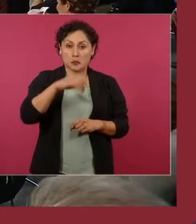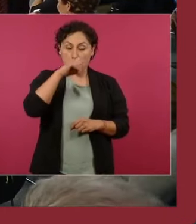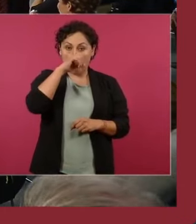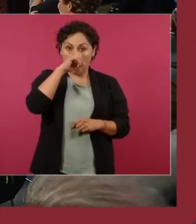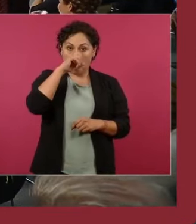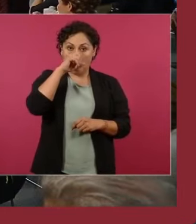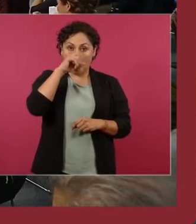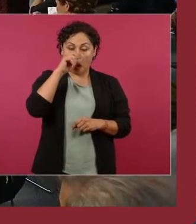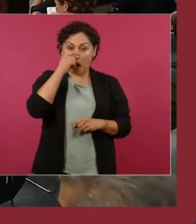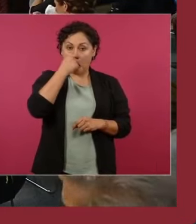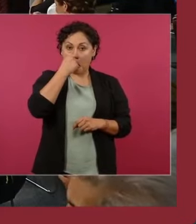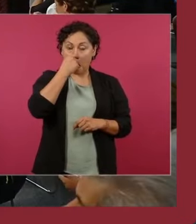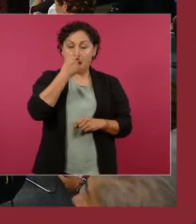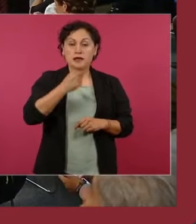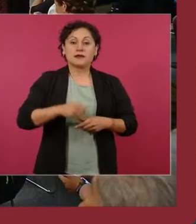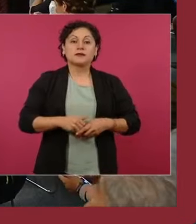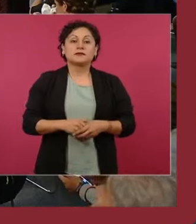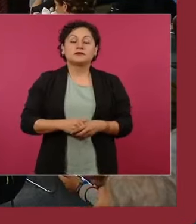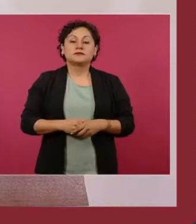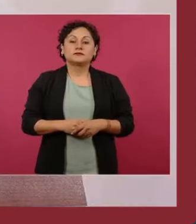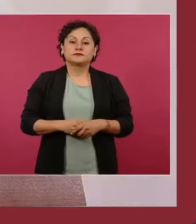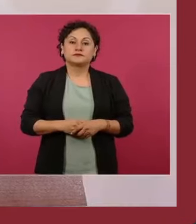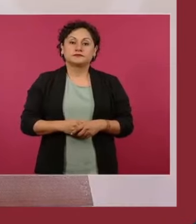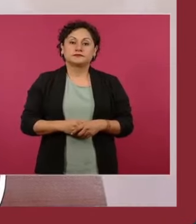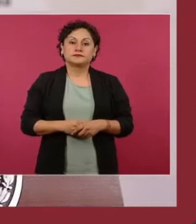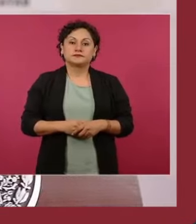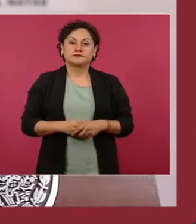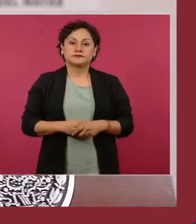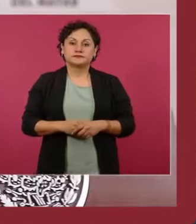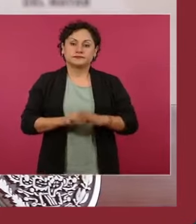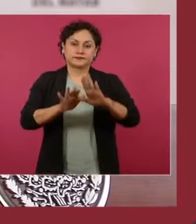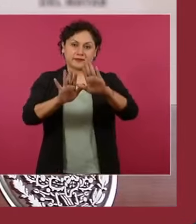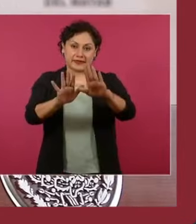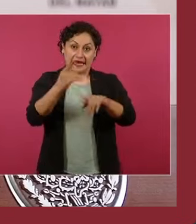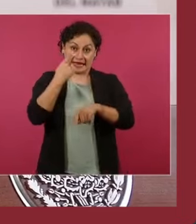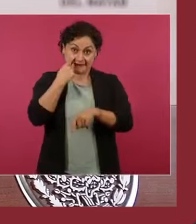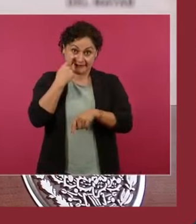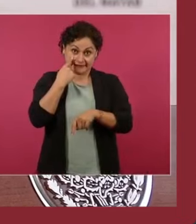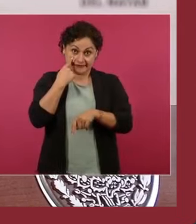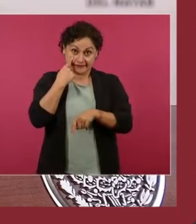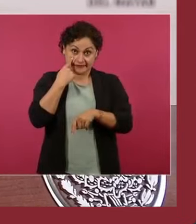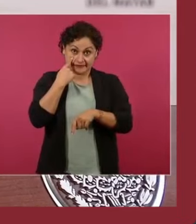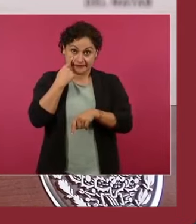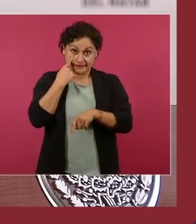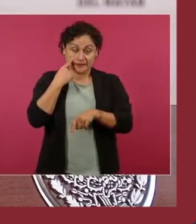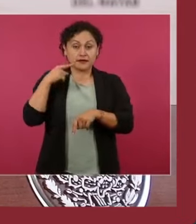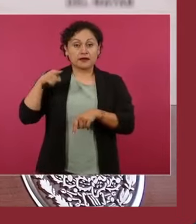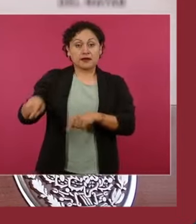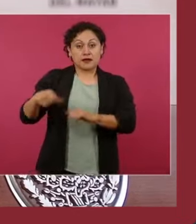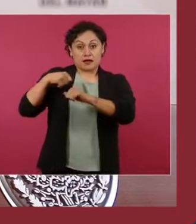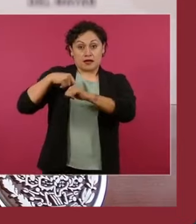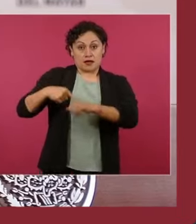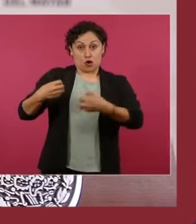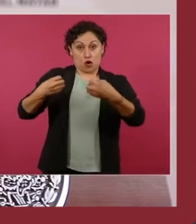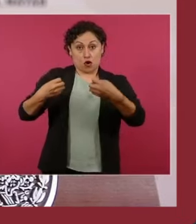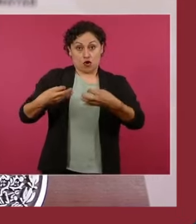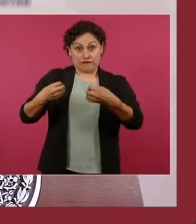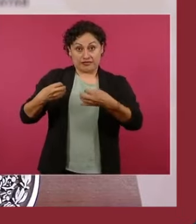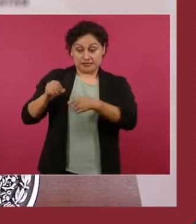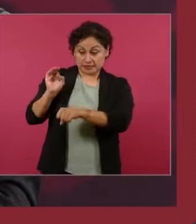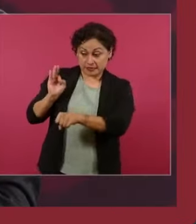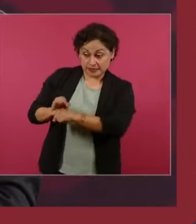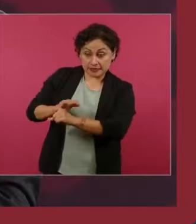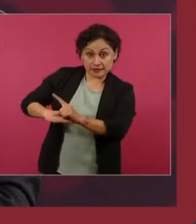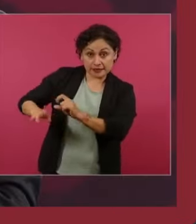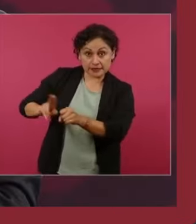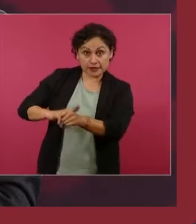Que esto es independiente de la clausura que tiene la Procuraduría de Defensa del Medio